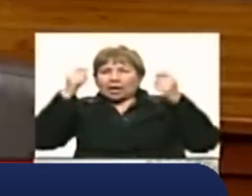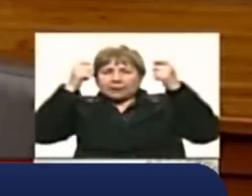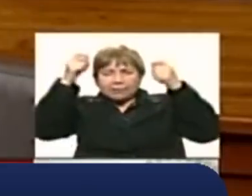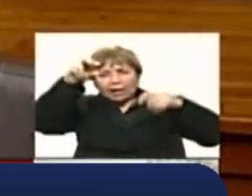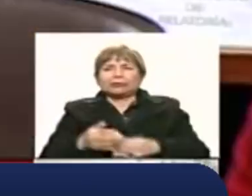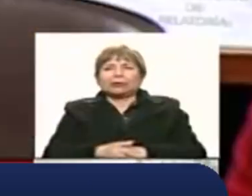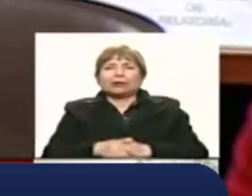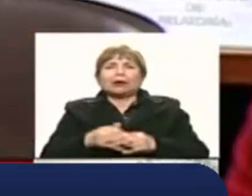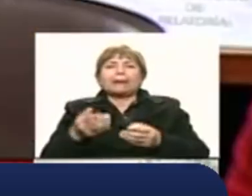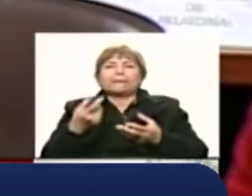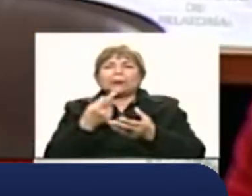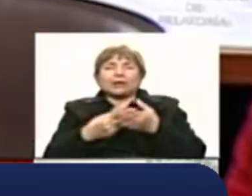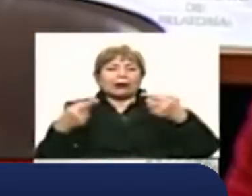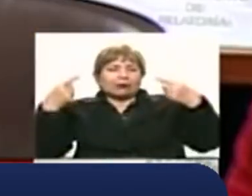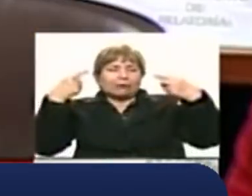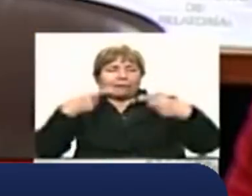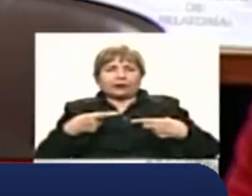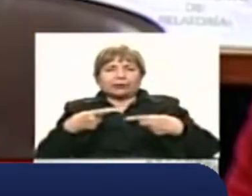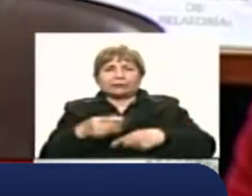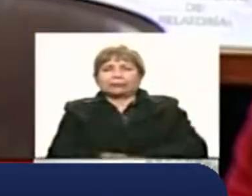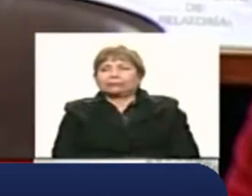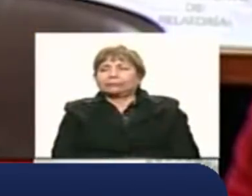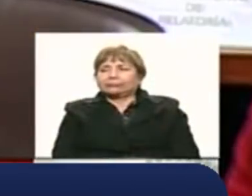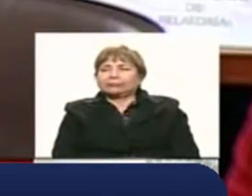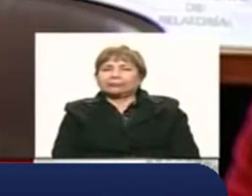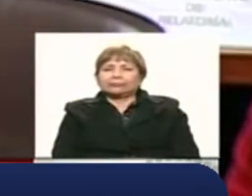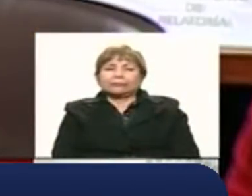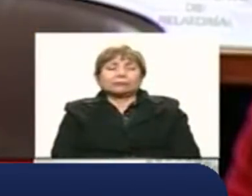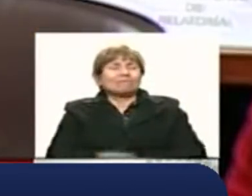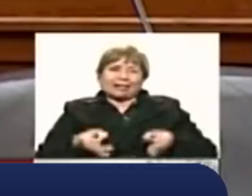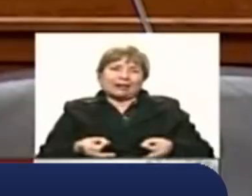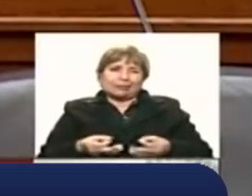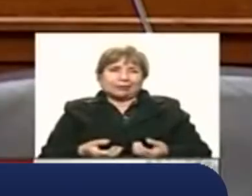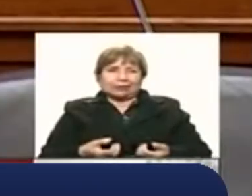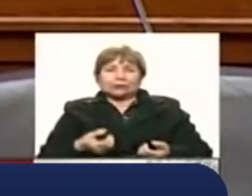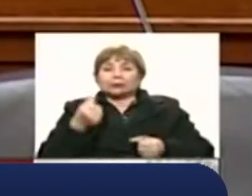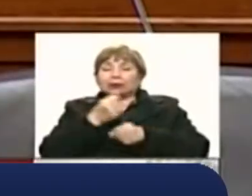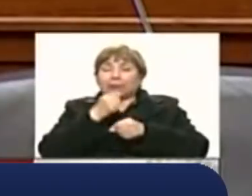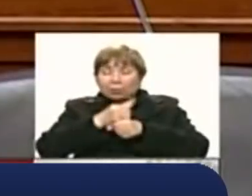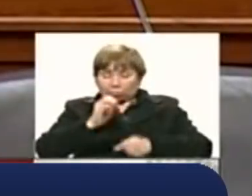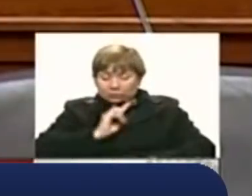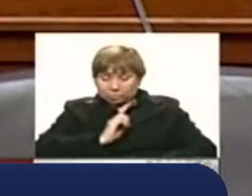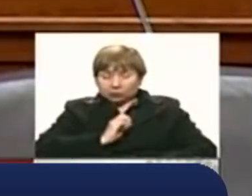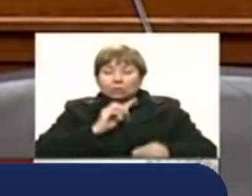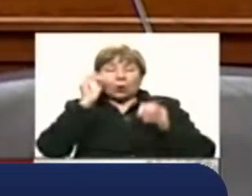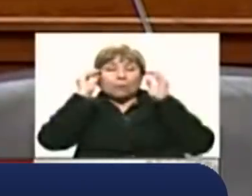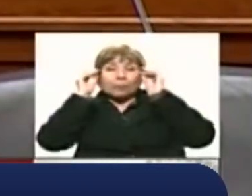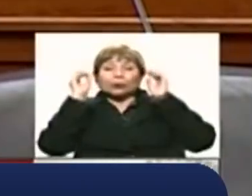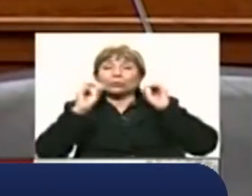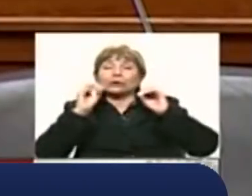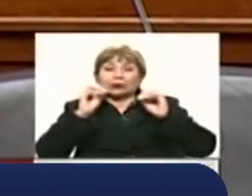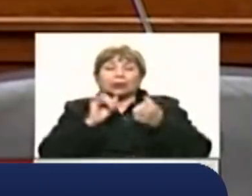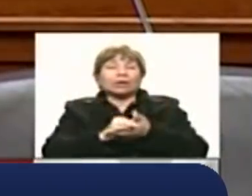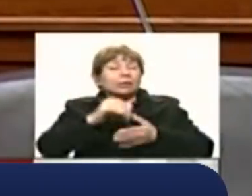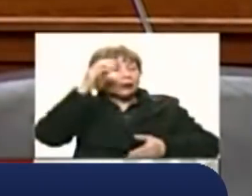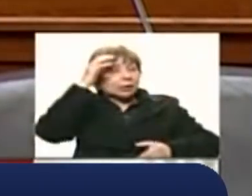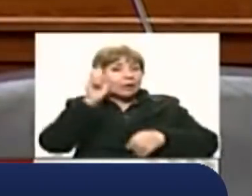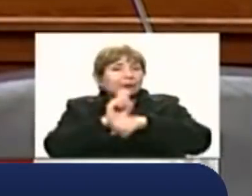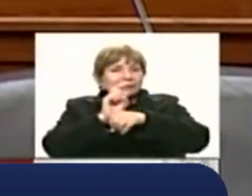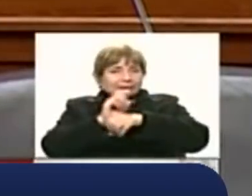previsiones seguras, no tanto porque convenza con una retórica propia de Demóstenes, sino porque